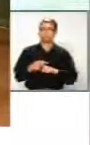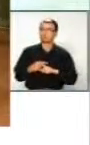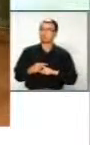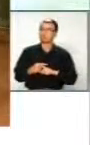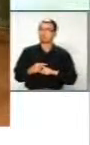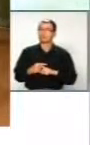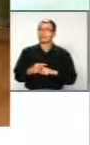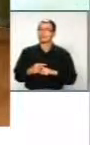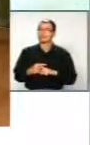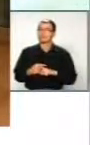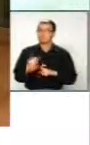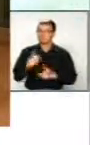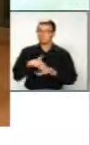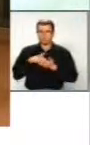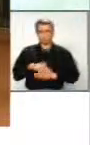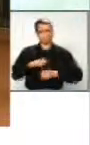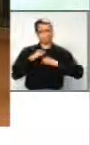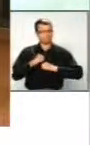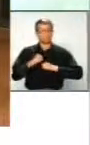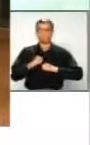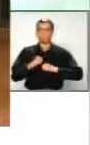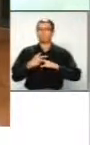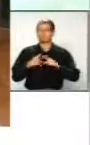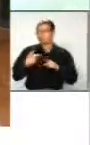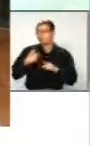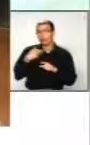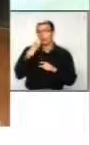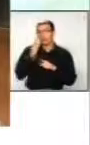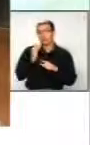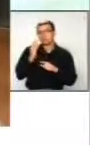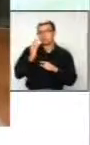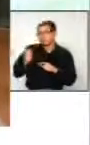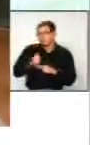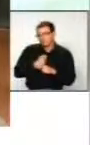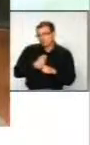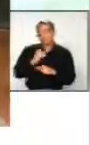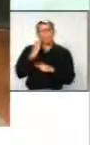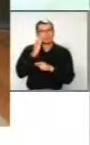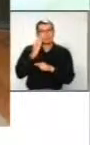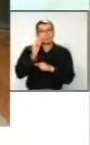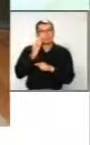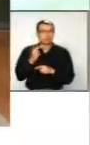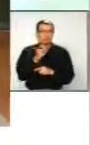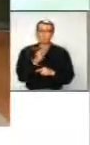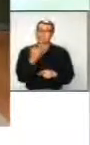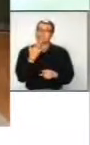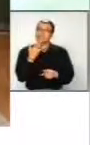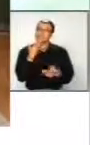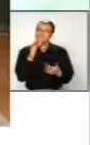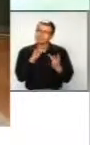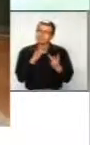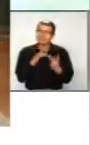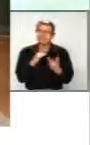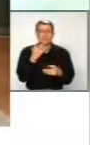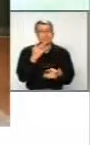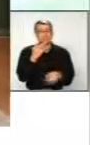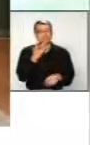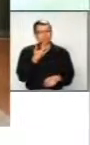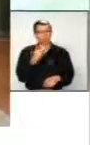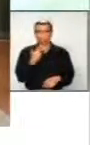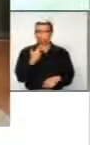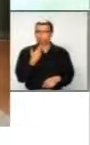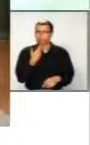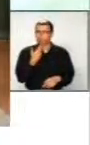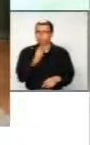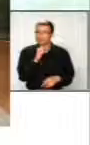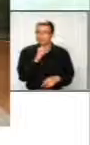¿sí? Y sé por experiencia personal que es bastante doloroso crecer con esas pautas